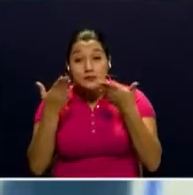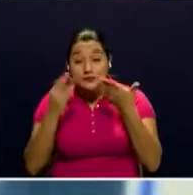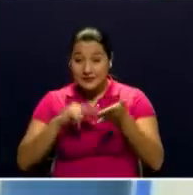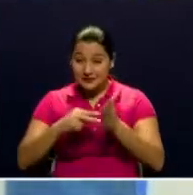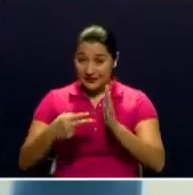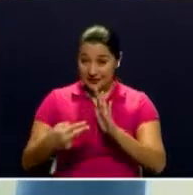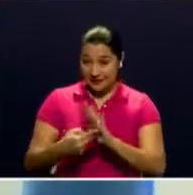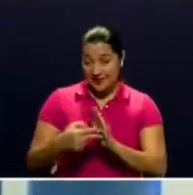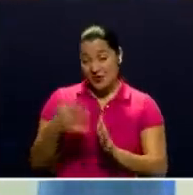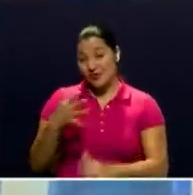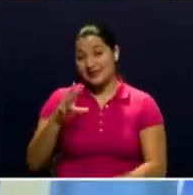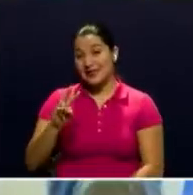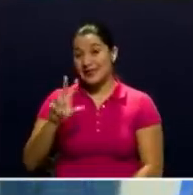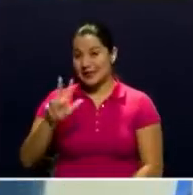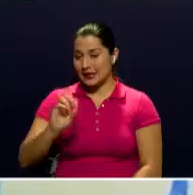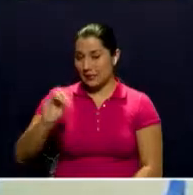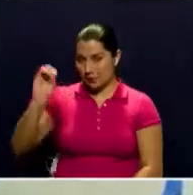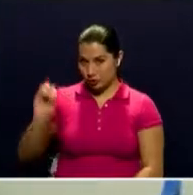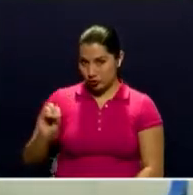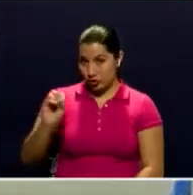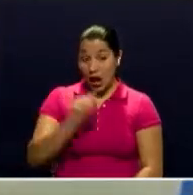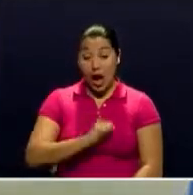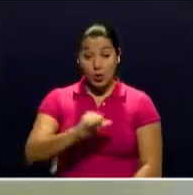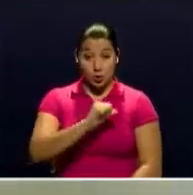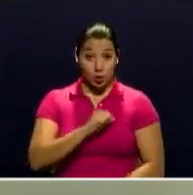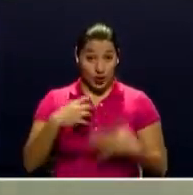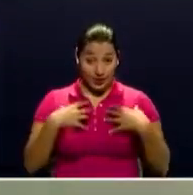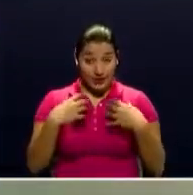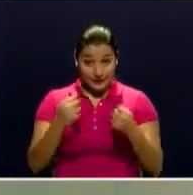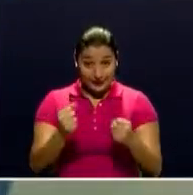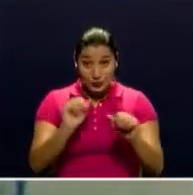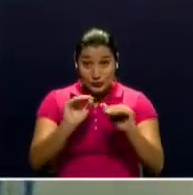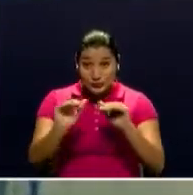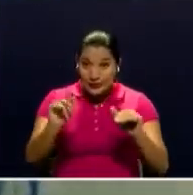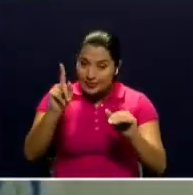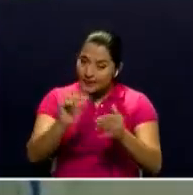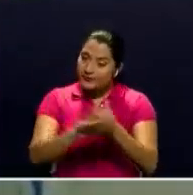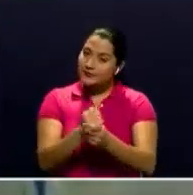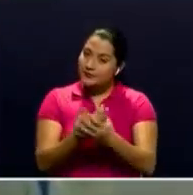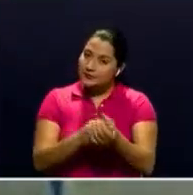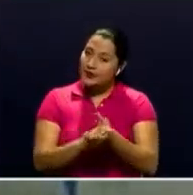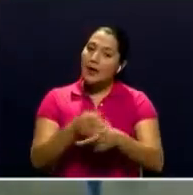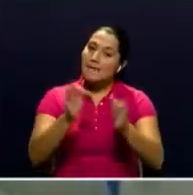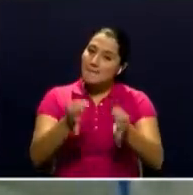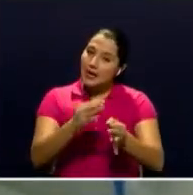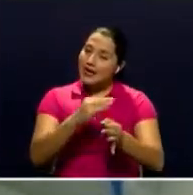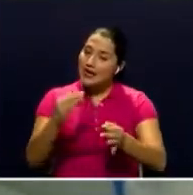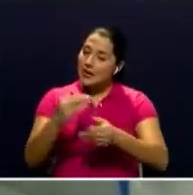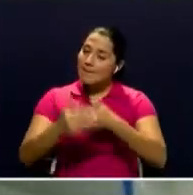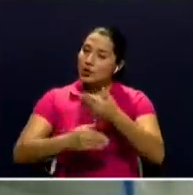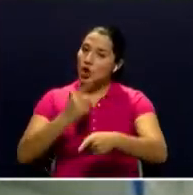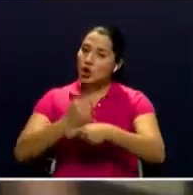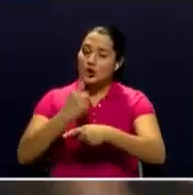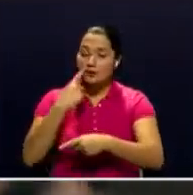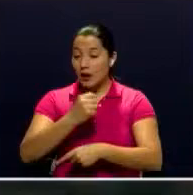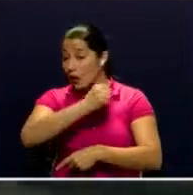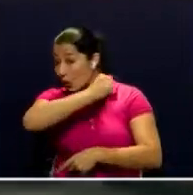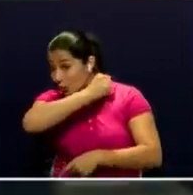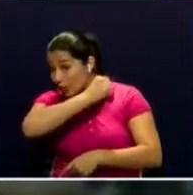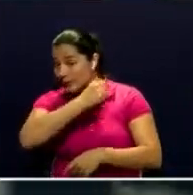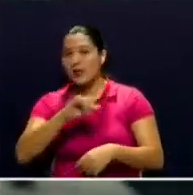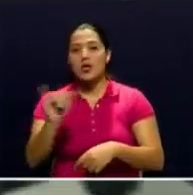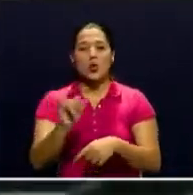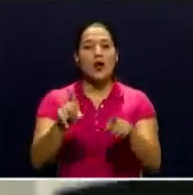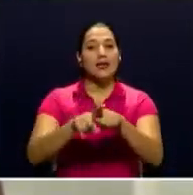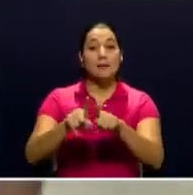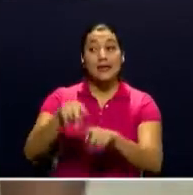está a un 73%. Autoridades de salud insisten en el lavado de manos y los protocolos de estornudo y tos, así